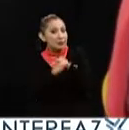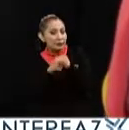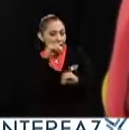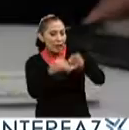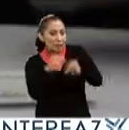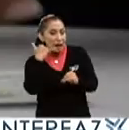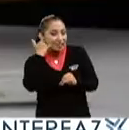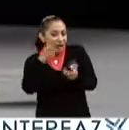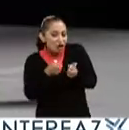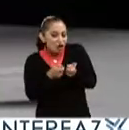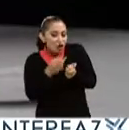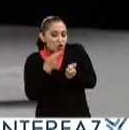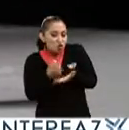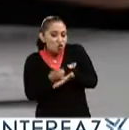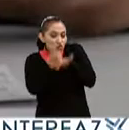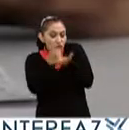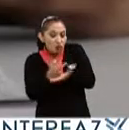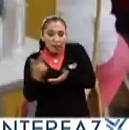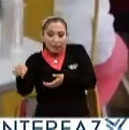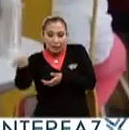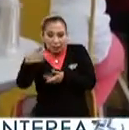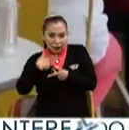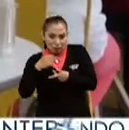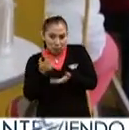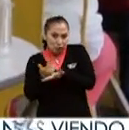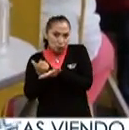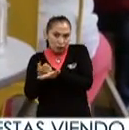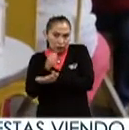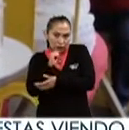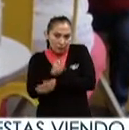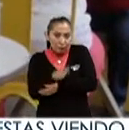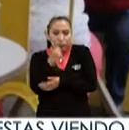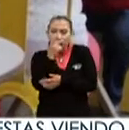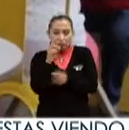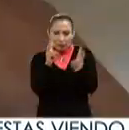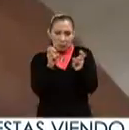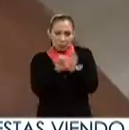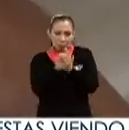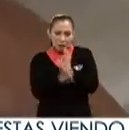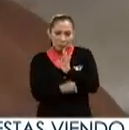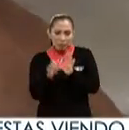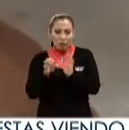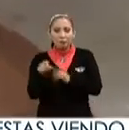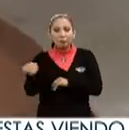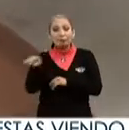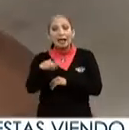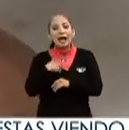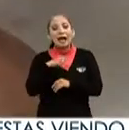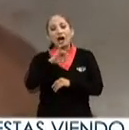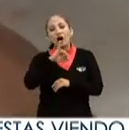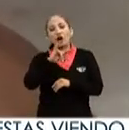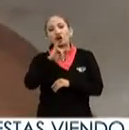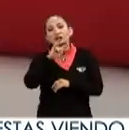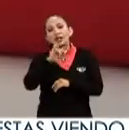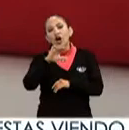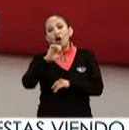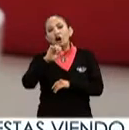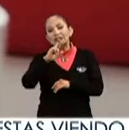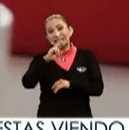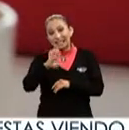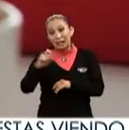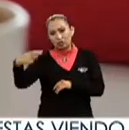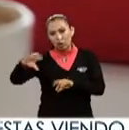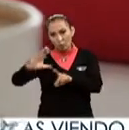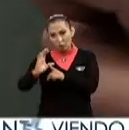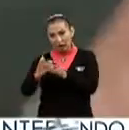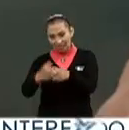para móviles que sean útiles e impulsen a su creador. Uno de los casos de éxito en M-Lab es el de Justin Kotze, quien en